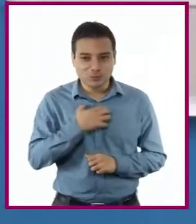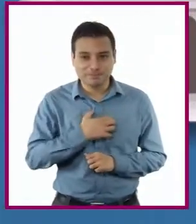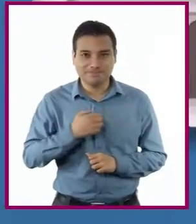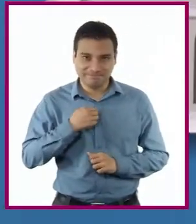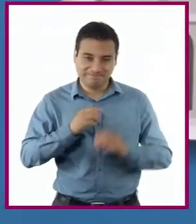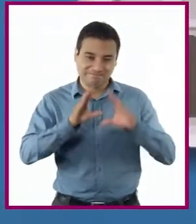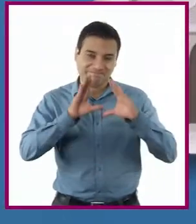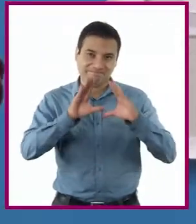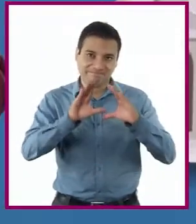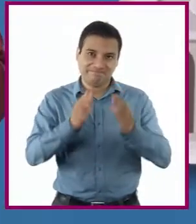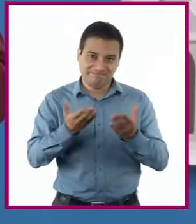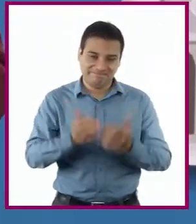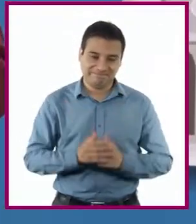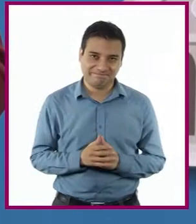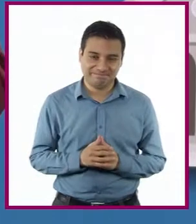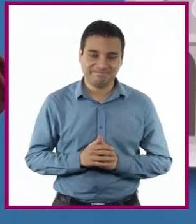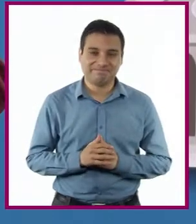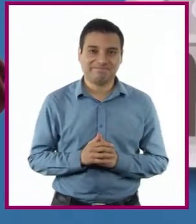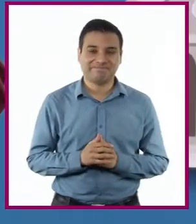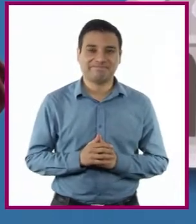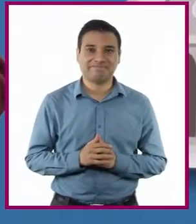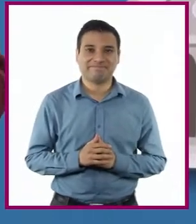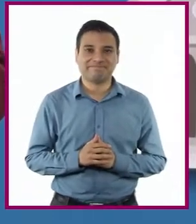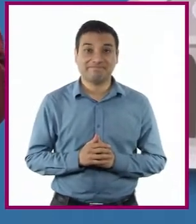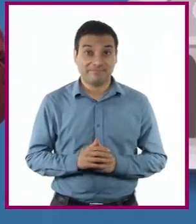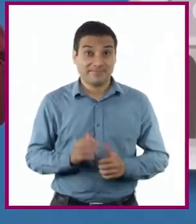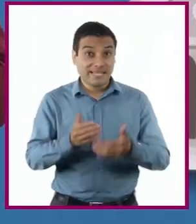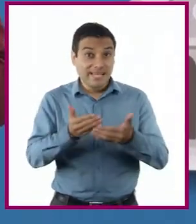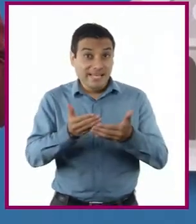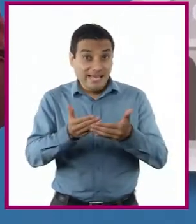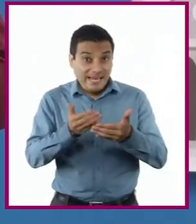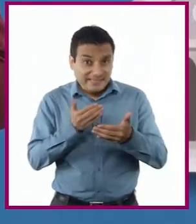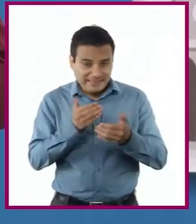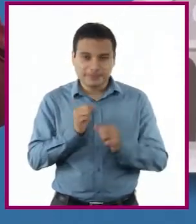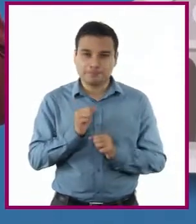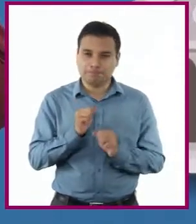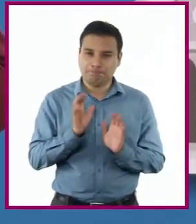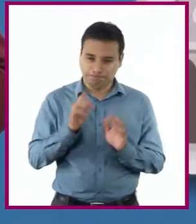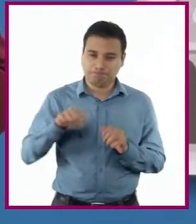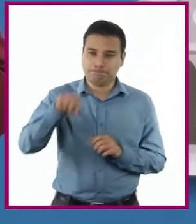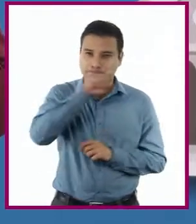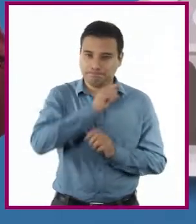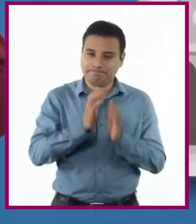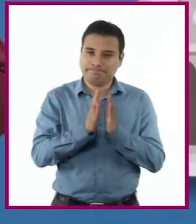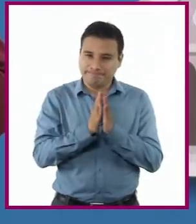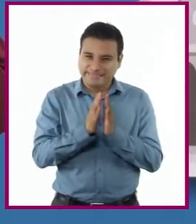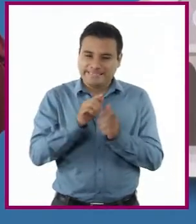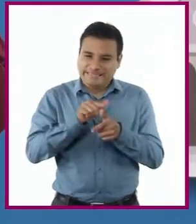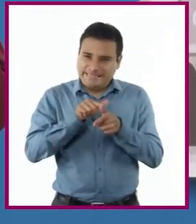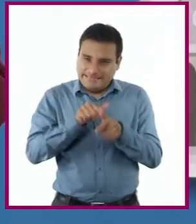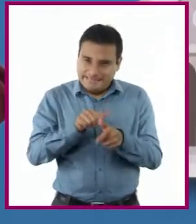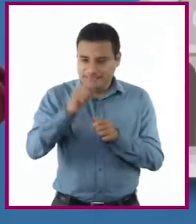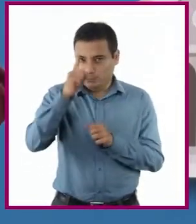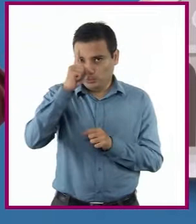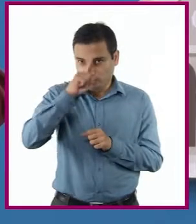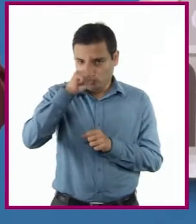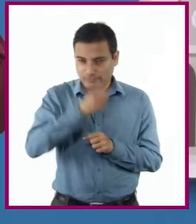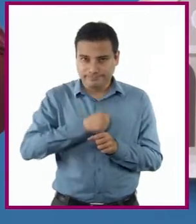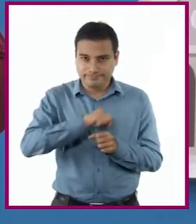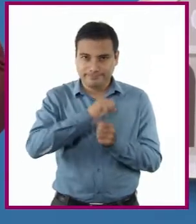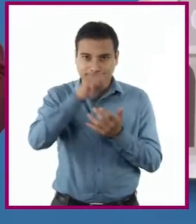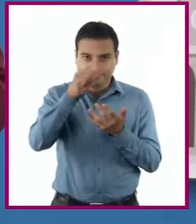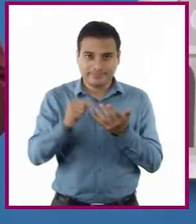compartir esta sesión con ustedes. Antes de iniciar, les exhorto a que sigan practicando las medidas de prevención